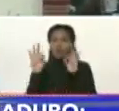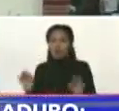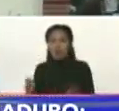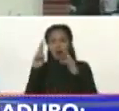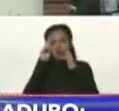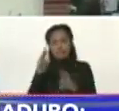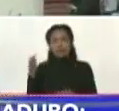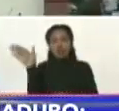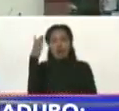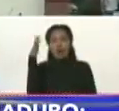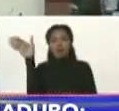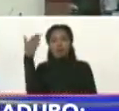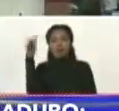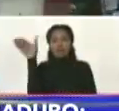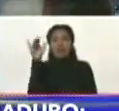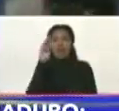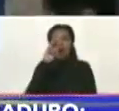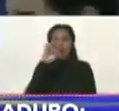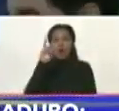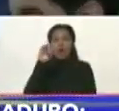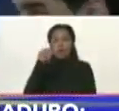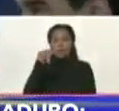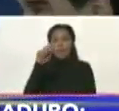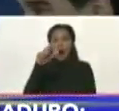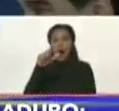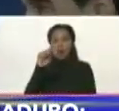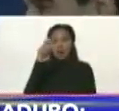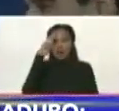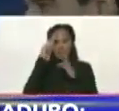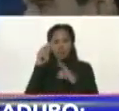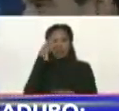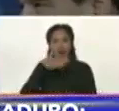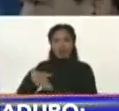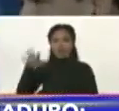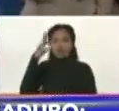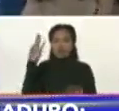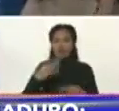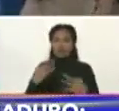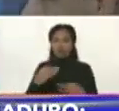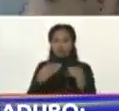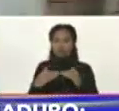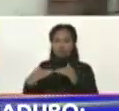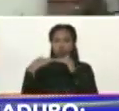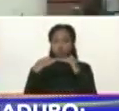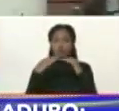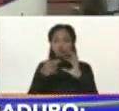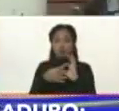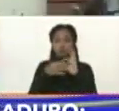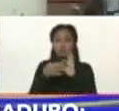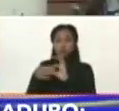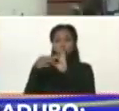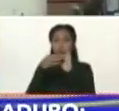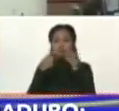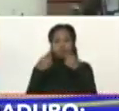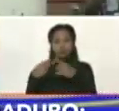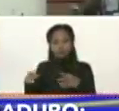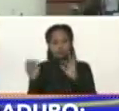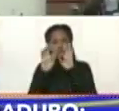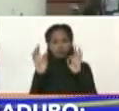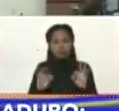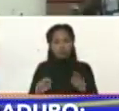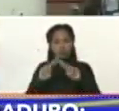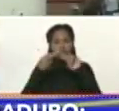Respeto a la bandera Huipala, respeto a los pueblos originarios, igualdad, unidad en la diversidad,